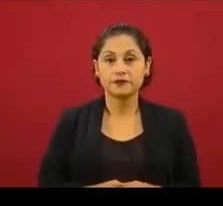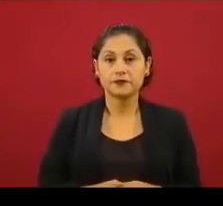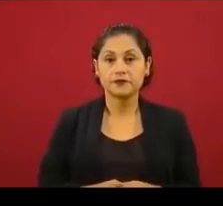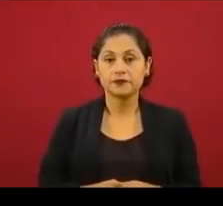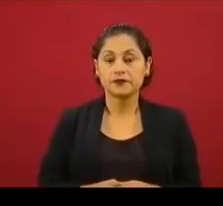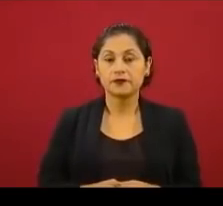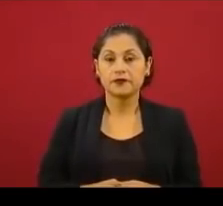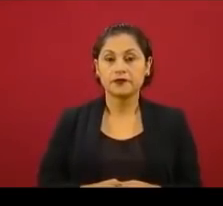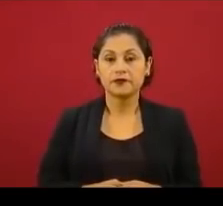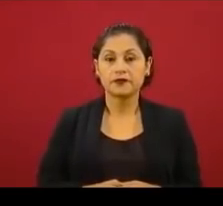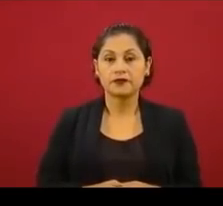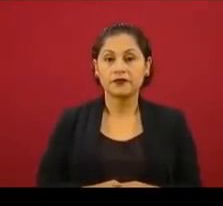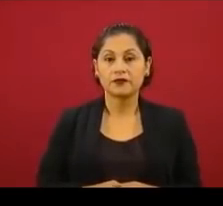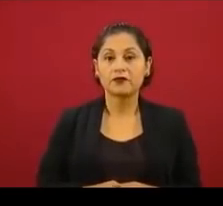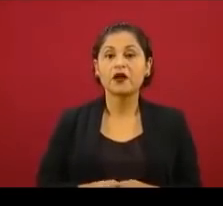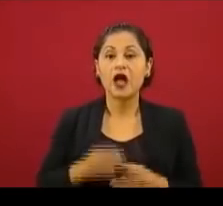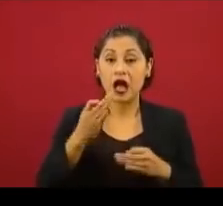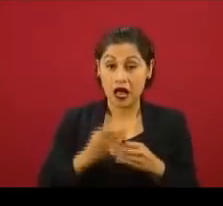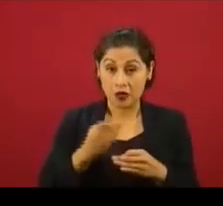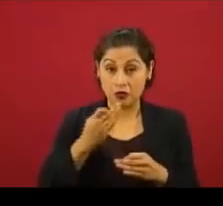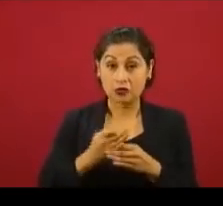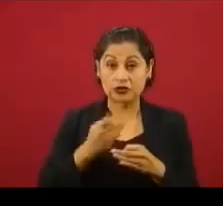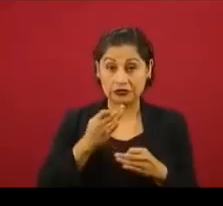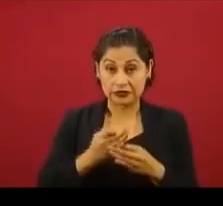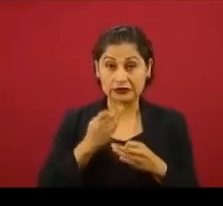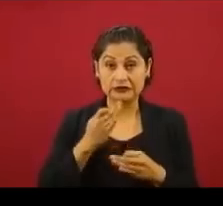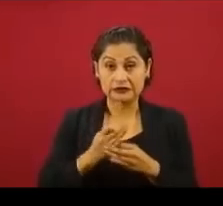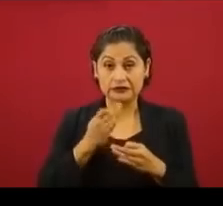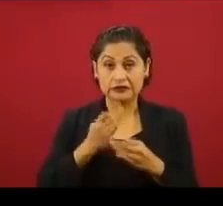pasar una prueba